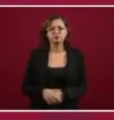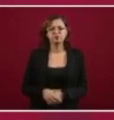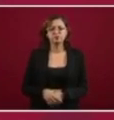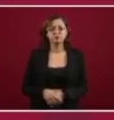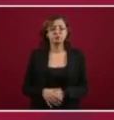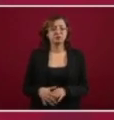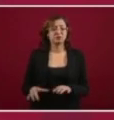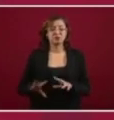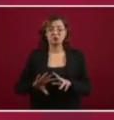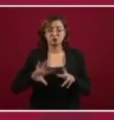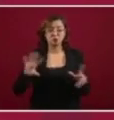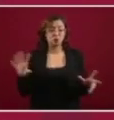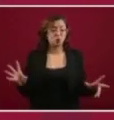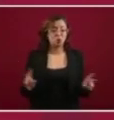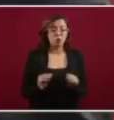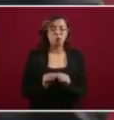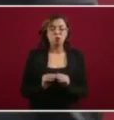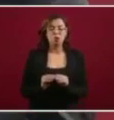de todo ese armamento